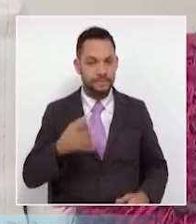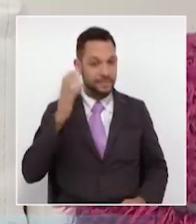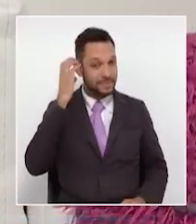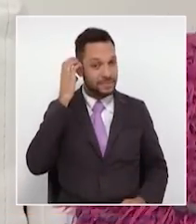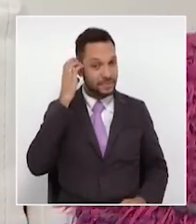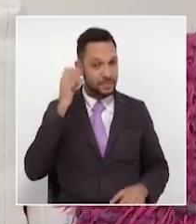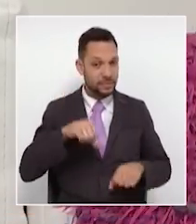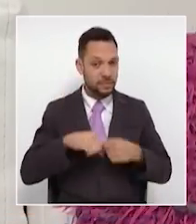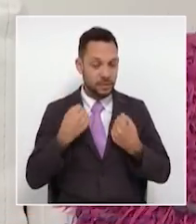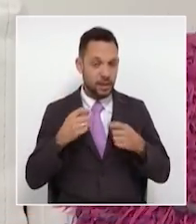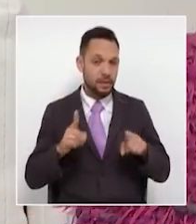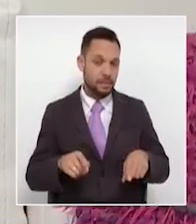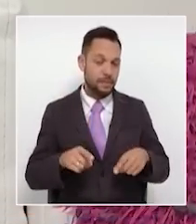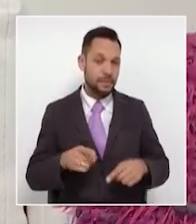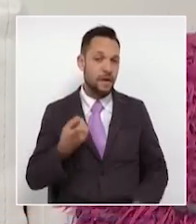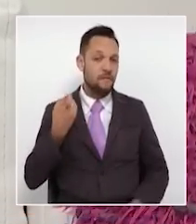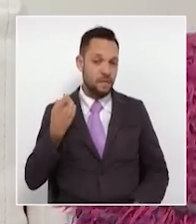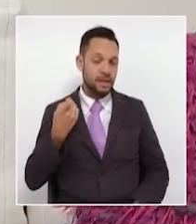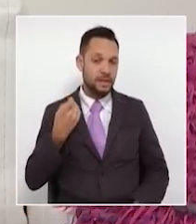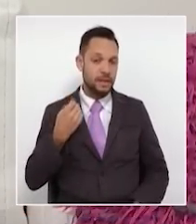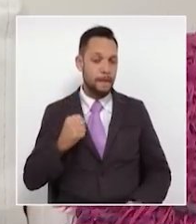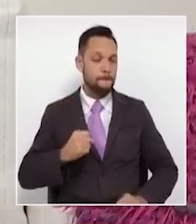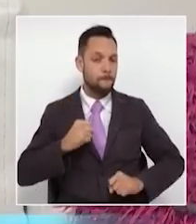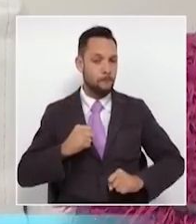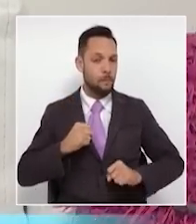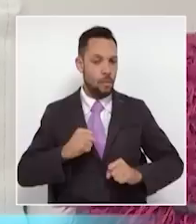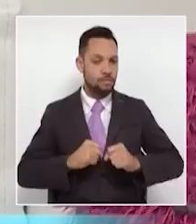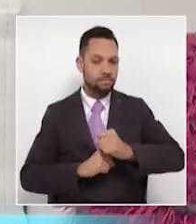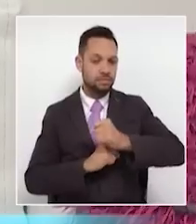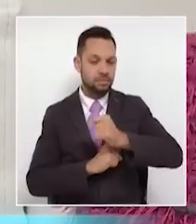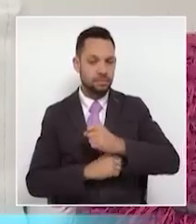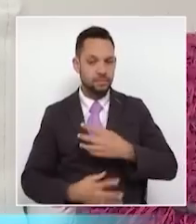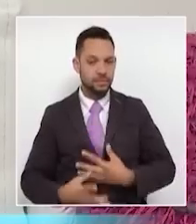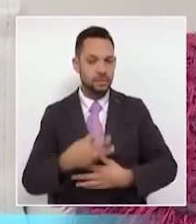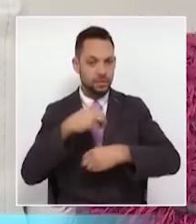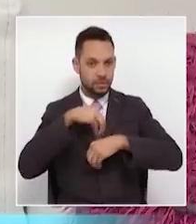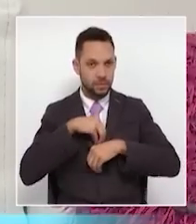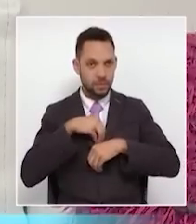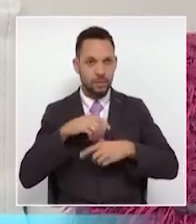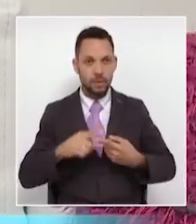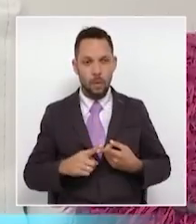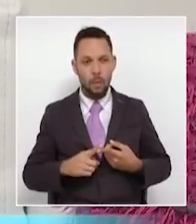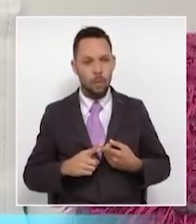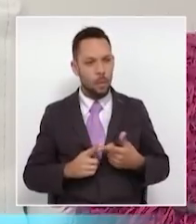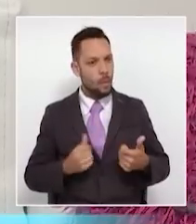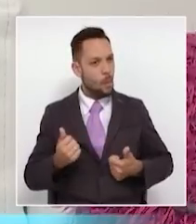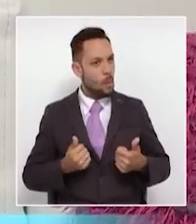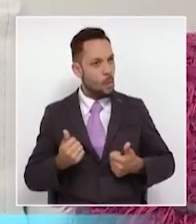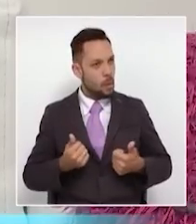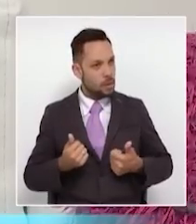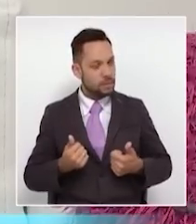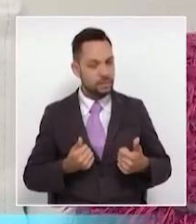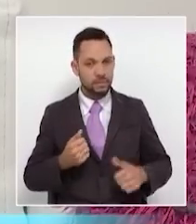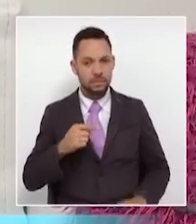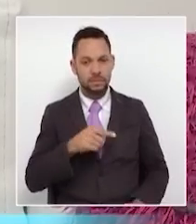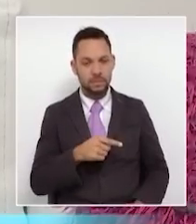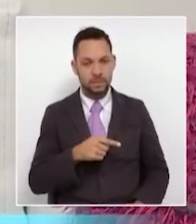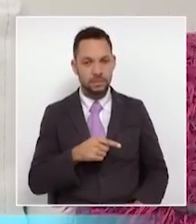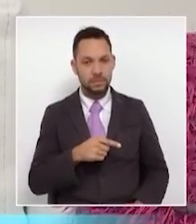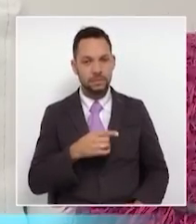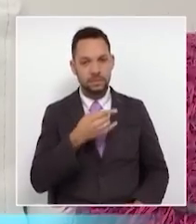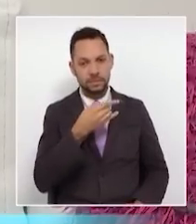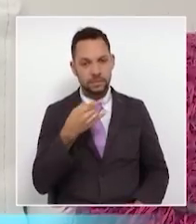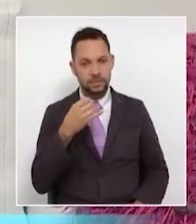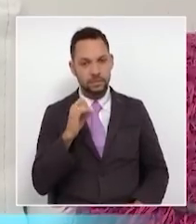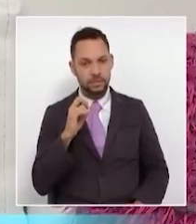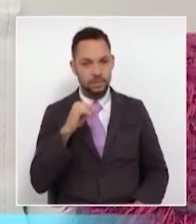deficiencia de ciertos minerales vitaminas y proteínas principalmente en cuanto a los micronutrientes se encuentra el zinc